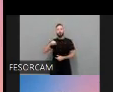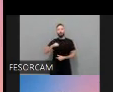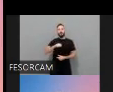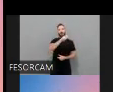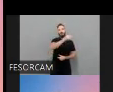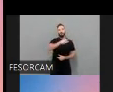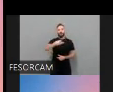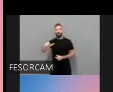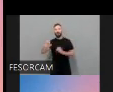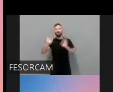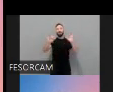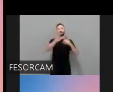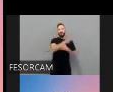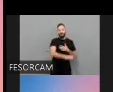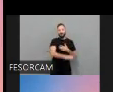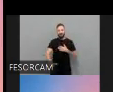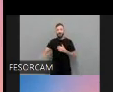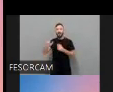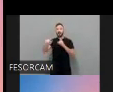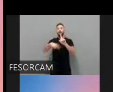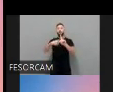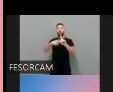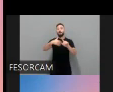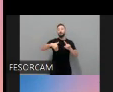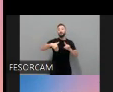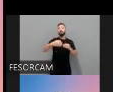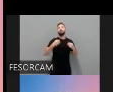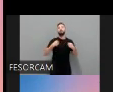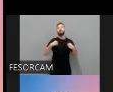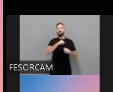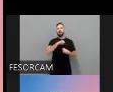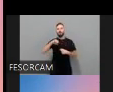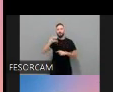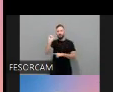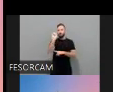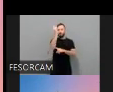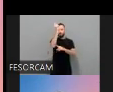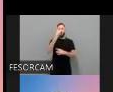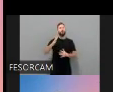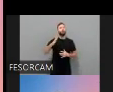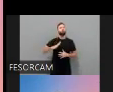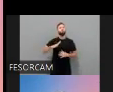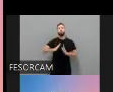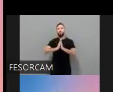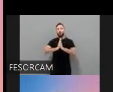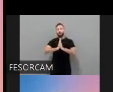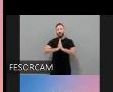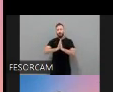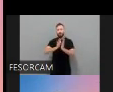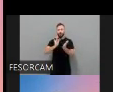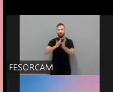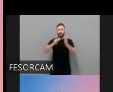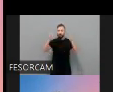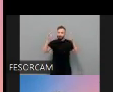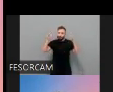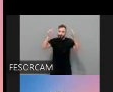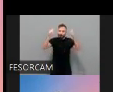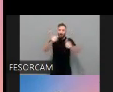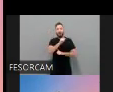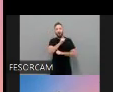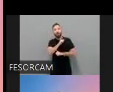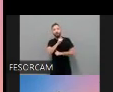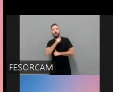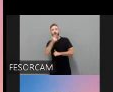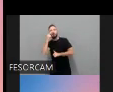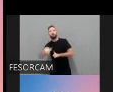y facilita la consecución de una vida independiente. Por favor, es muy importante que actuemos ante el vamos a esperar a que sea un poco mayor,